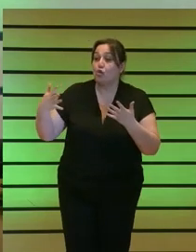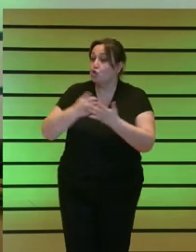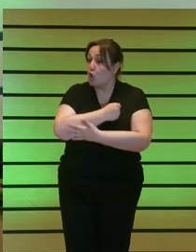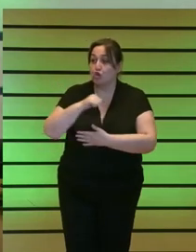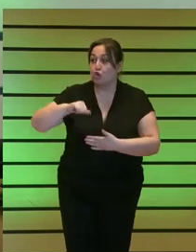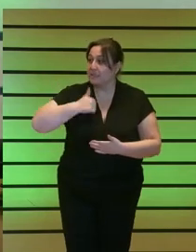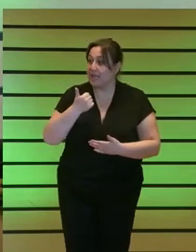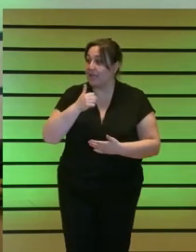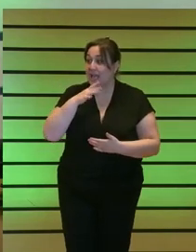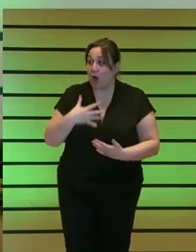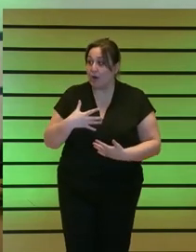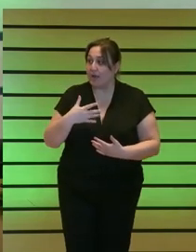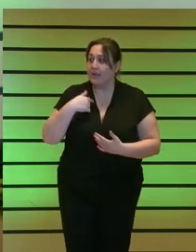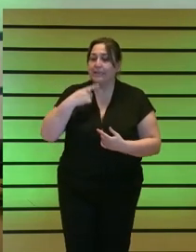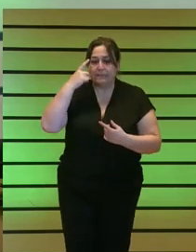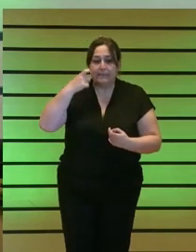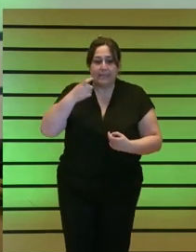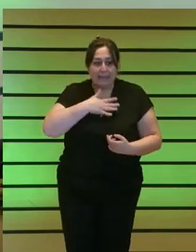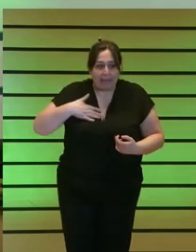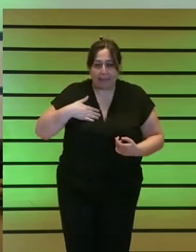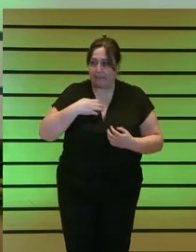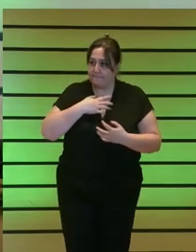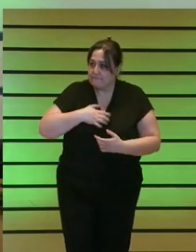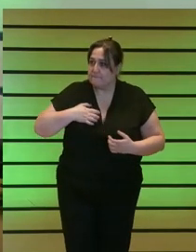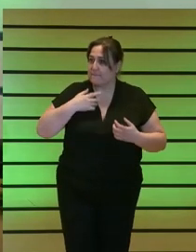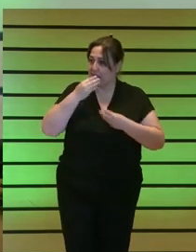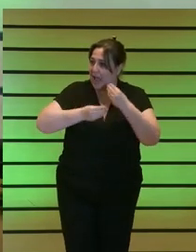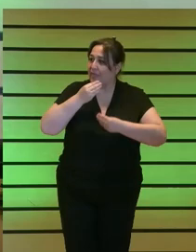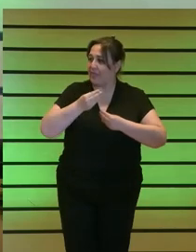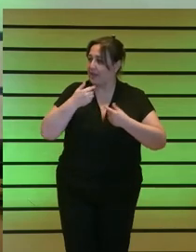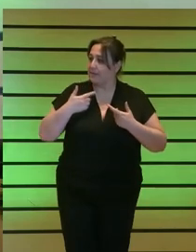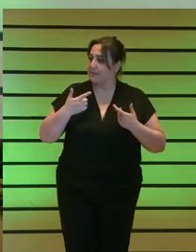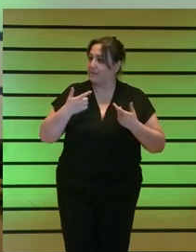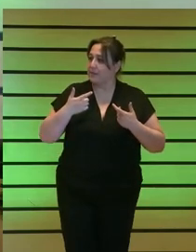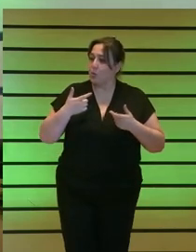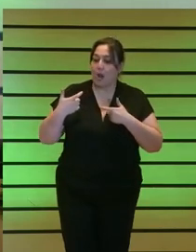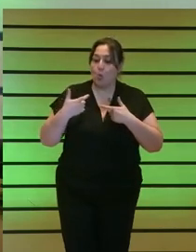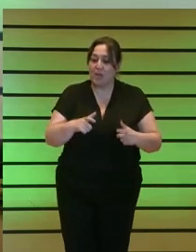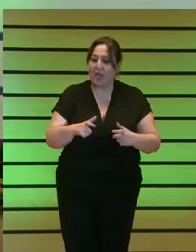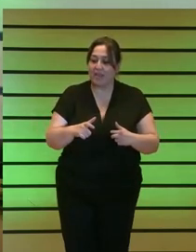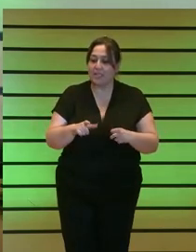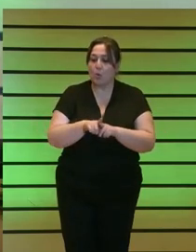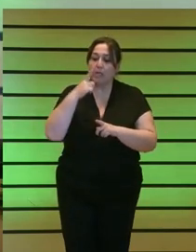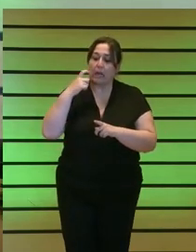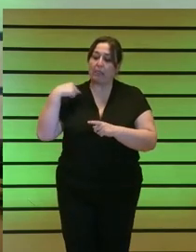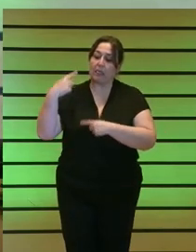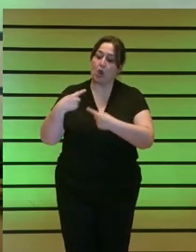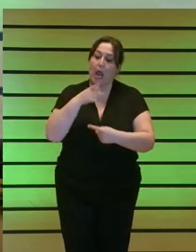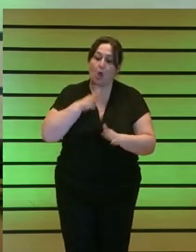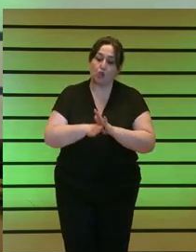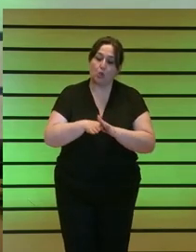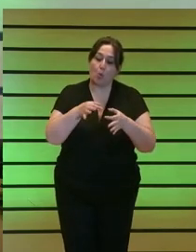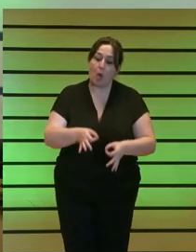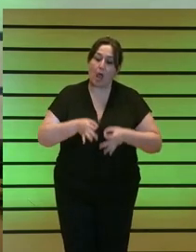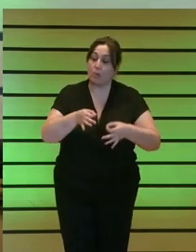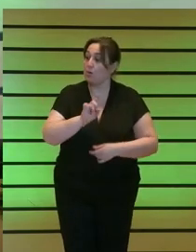mismo existe el mismo germen la misma inquietud de no hacer de oportunidades los lugares que tradicionalmente eran entonces